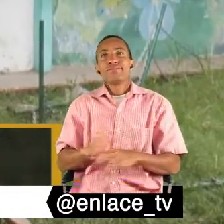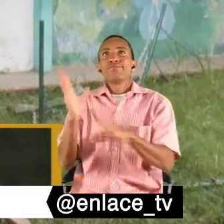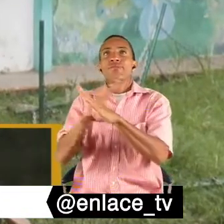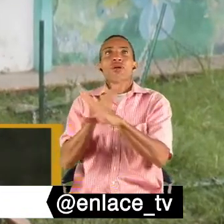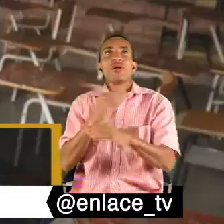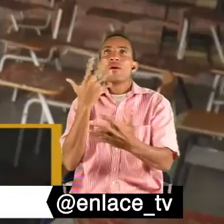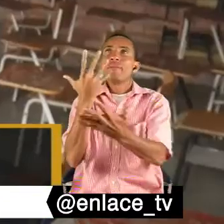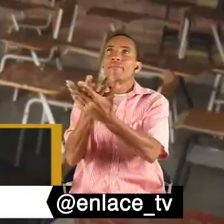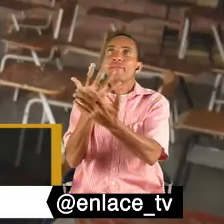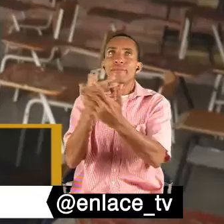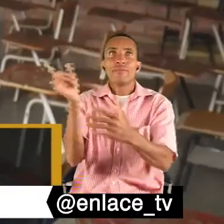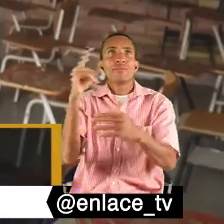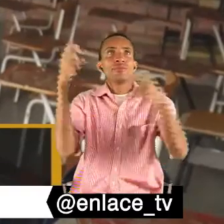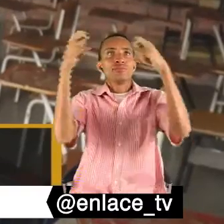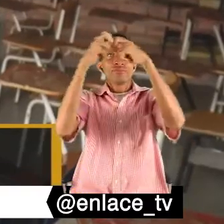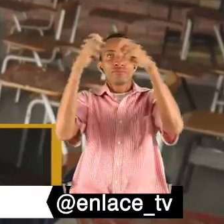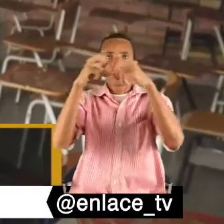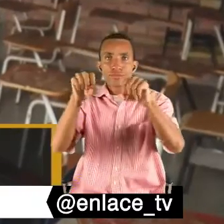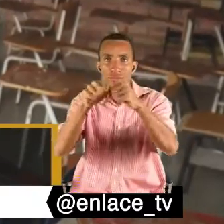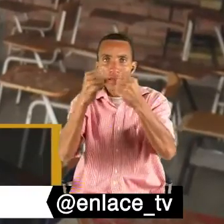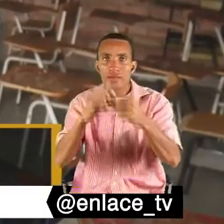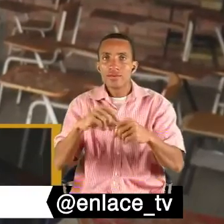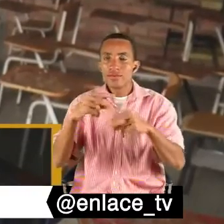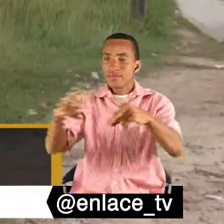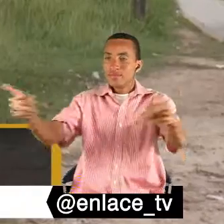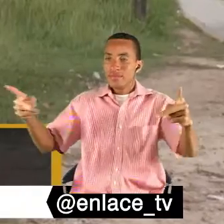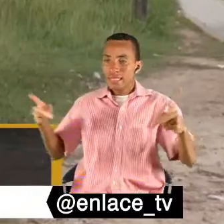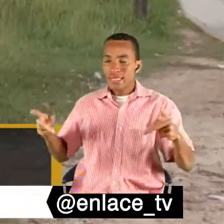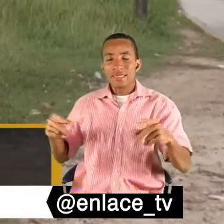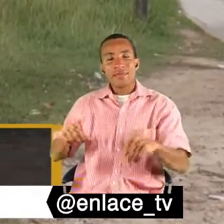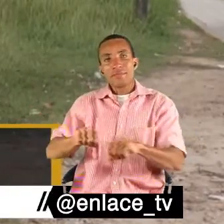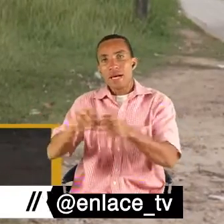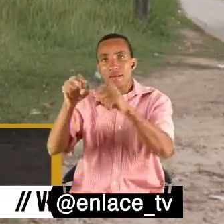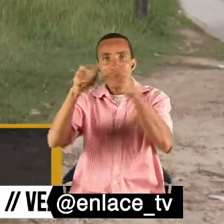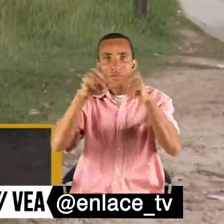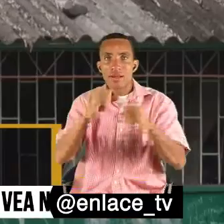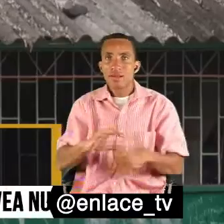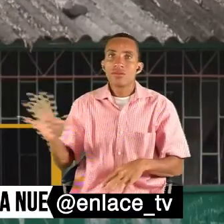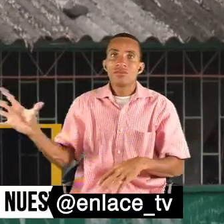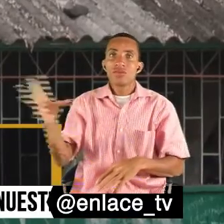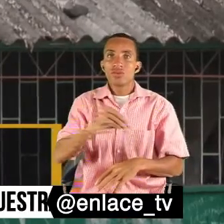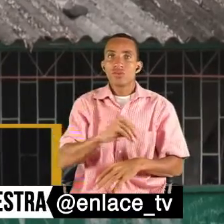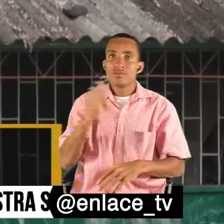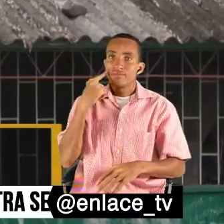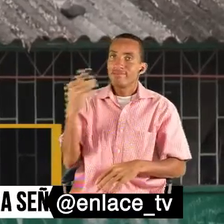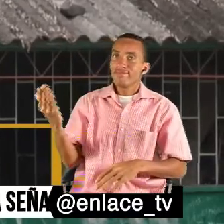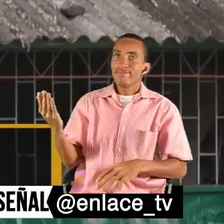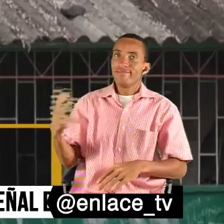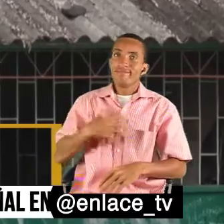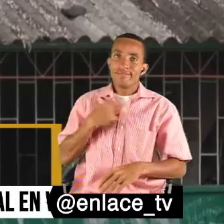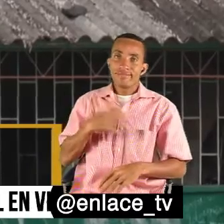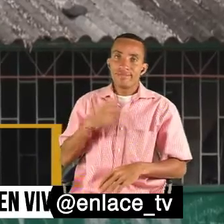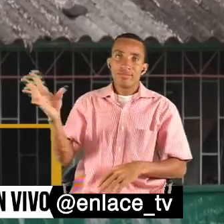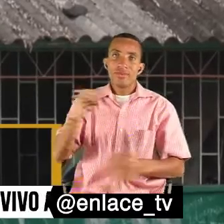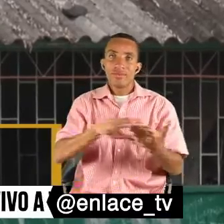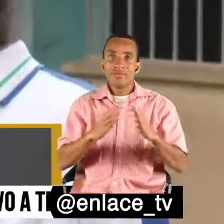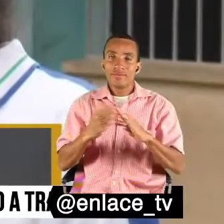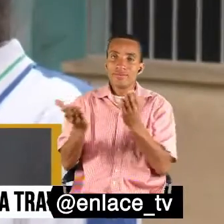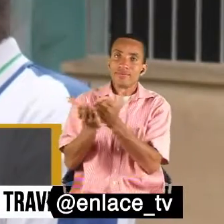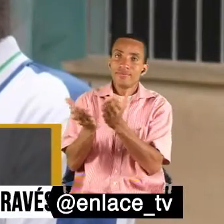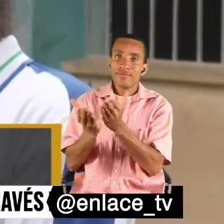en el fluido eléctrico, adecuación de aulas y maleza que rodea la institución forman parte de las quejas que inquieta a la comunidad